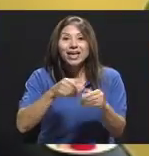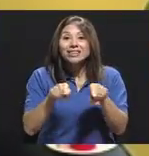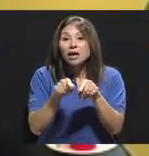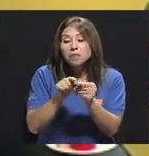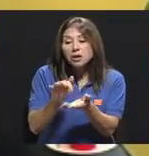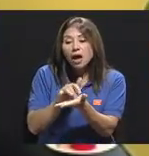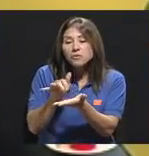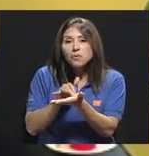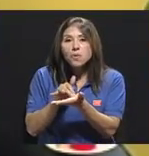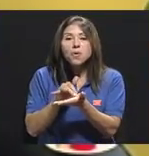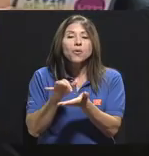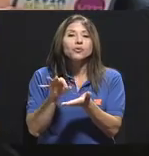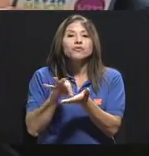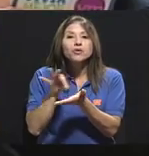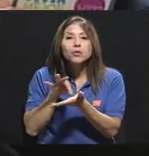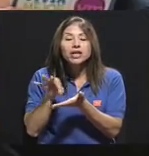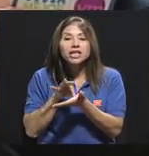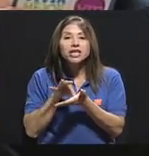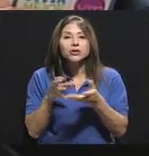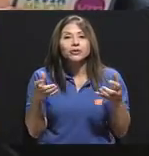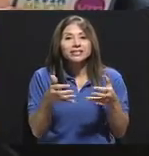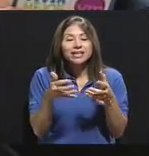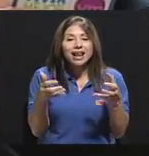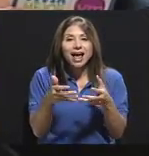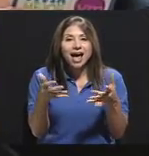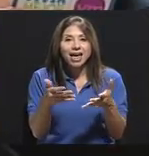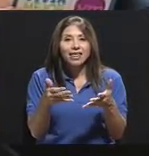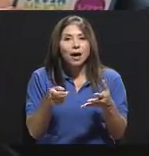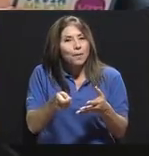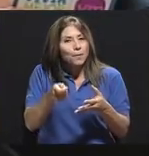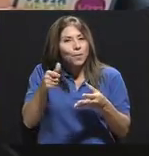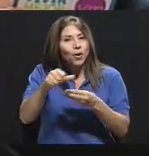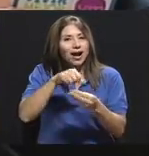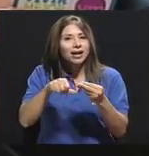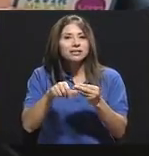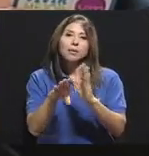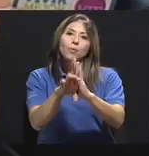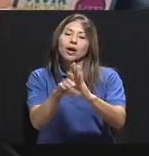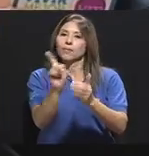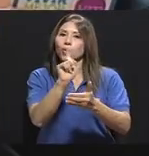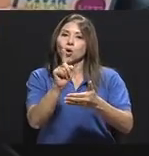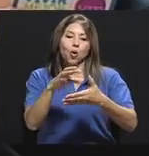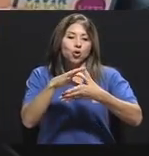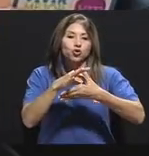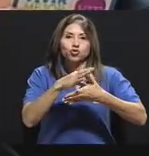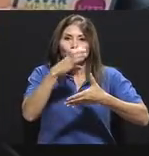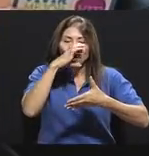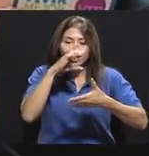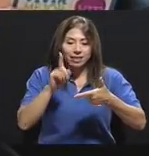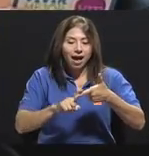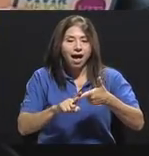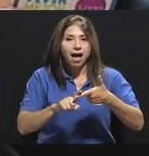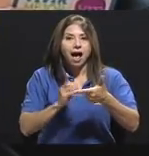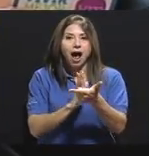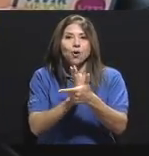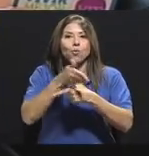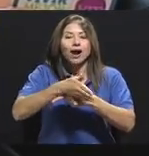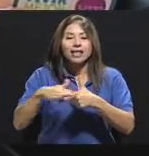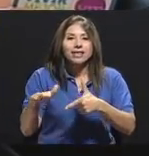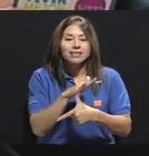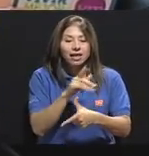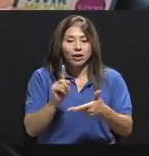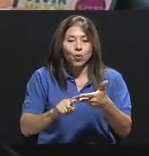porciones bajas en grasa verdad no que es lo mismo que compoe por ejemplo una chuleta un agua Cat entero eh un arroz frito verdad